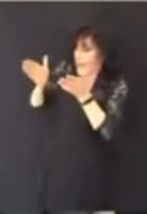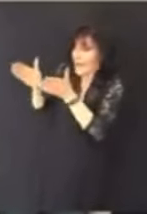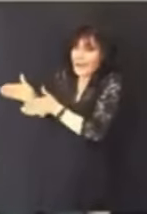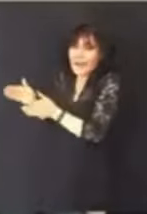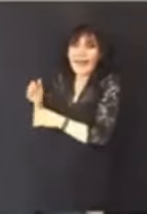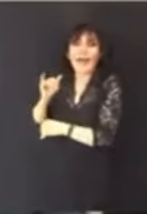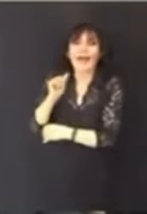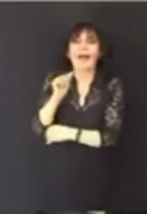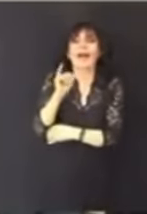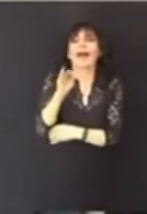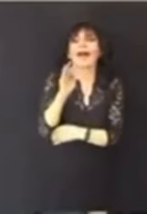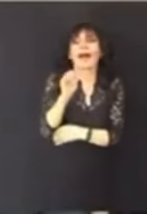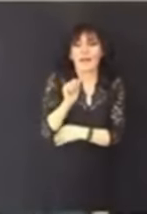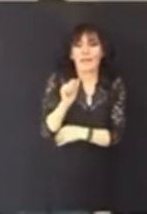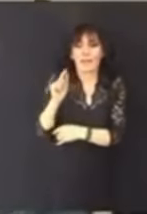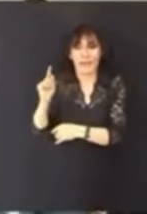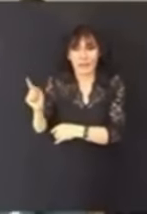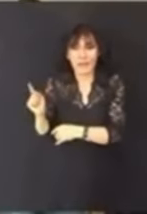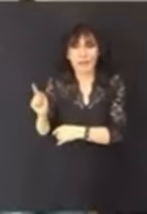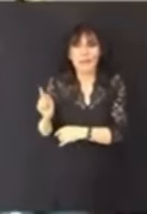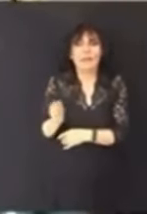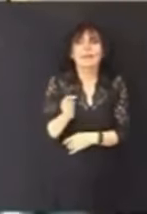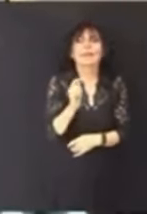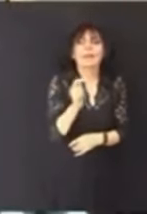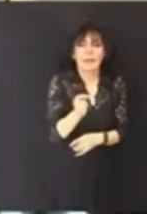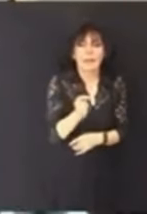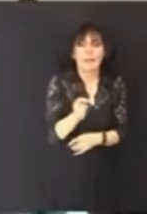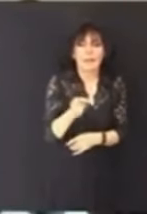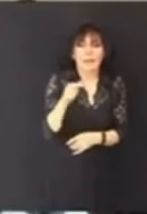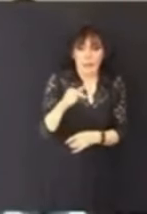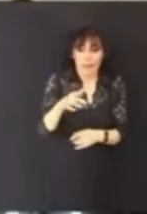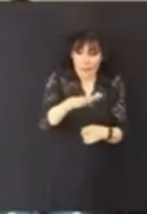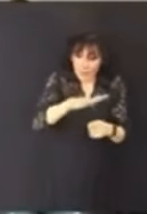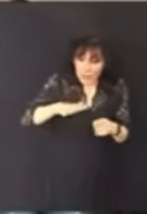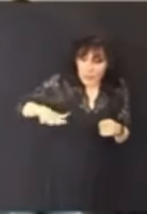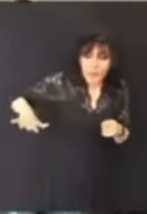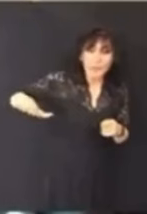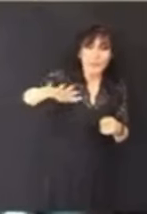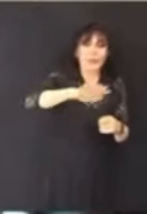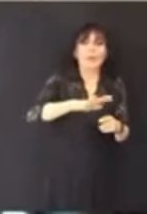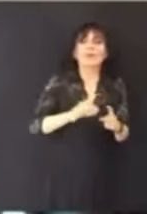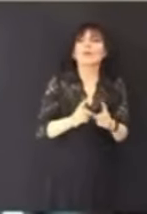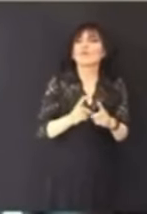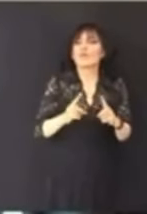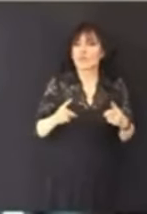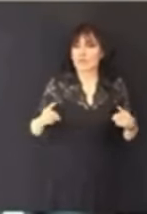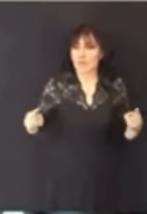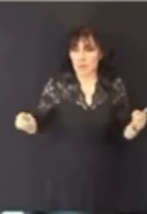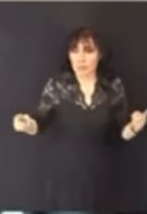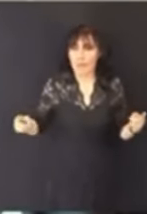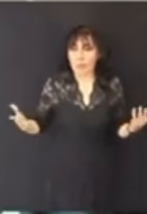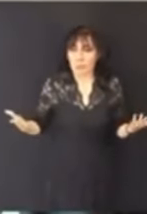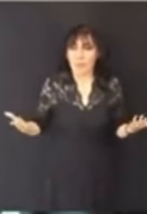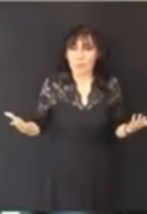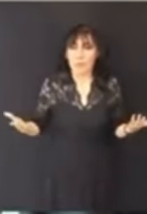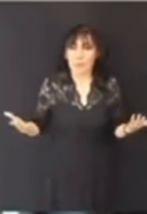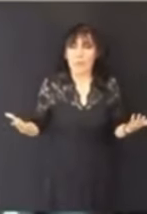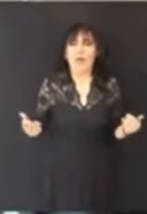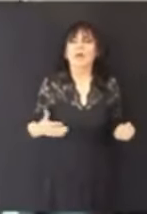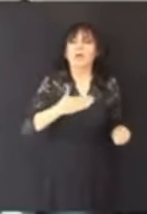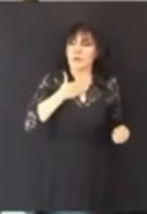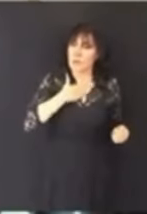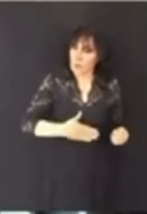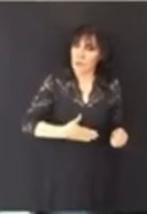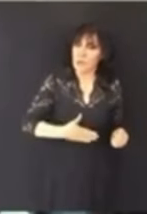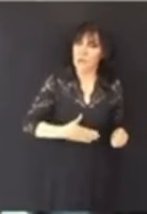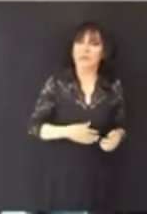una oportunidad de desarrollo, un polo de desarrollo de toda esta zona. Un polo de desarrollo, obviamente, con justicia,